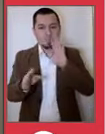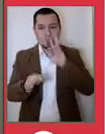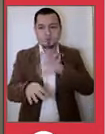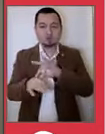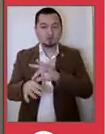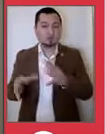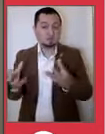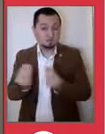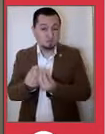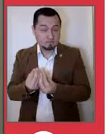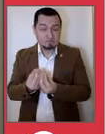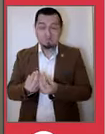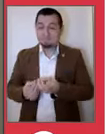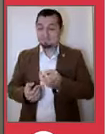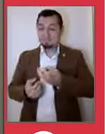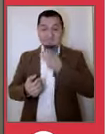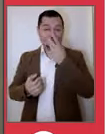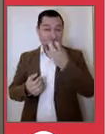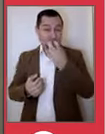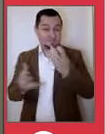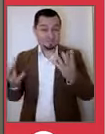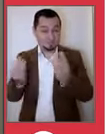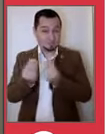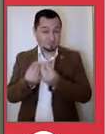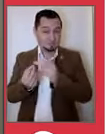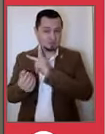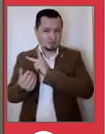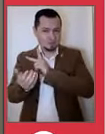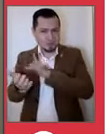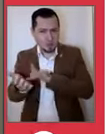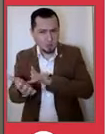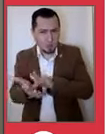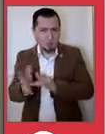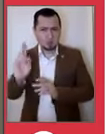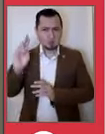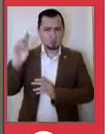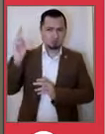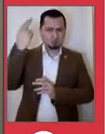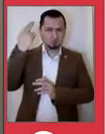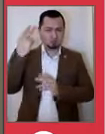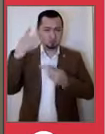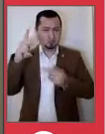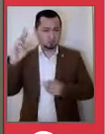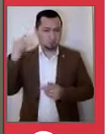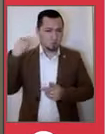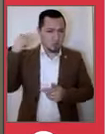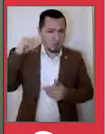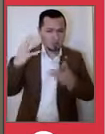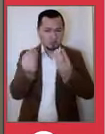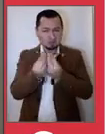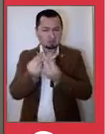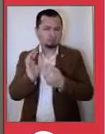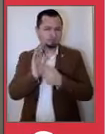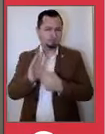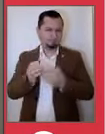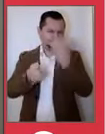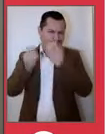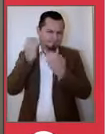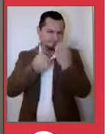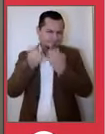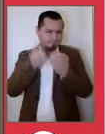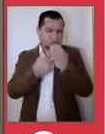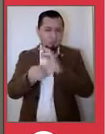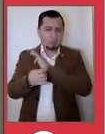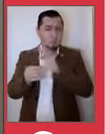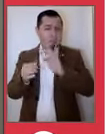y teniendo este escenario lo que hicimos en jalisco con el apoyo de la universidad de guadalajara es aumentar nuestra capacidad de muestreo aquí pueden ver una gráfica